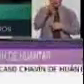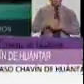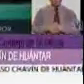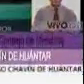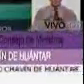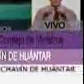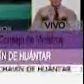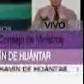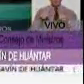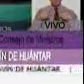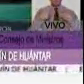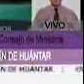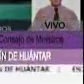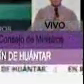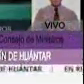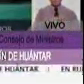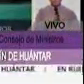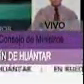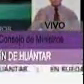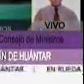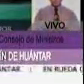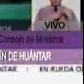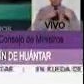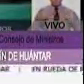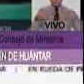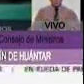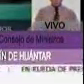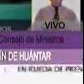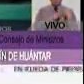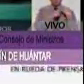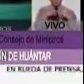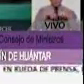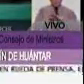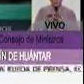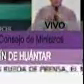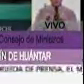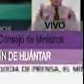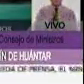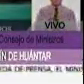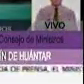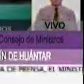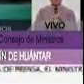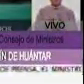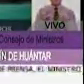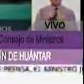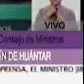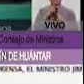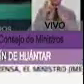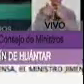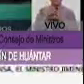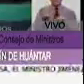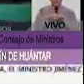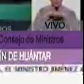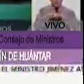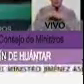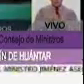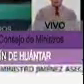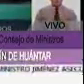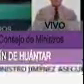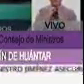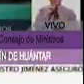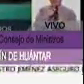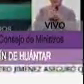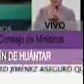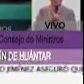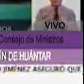Aquí, los ministros que intervenimos, los funcionarios que hemos estado en esa reunión, No estábamos cocinando un hecho ilegal, no